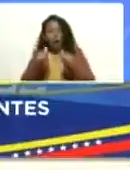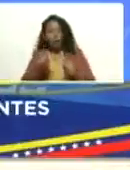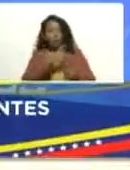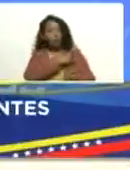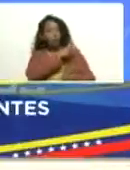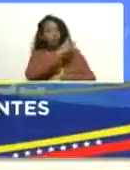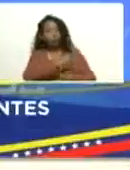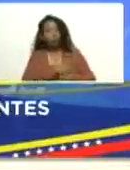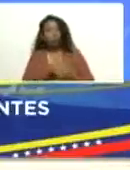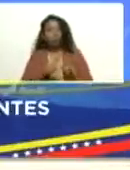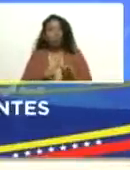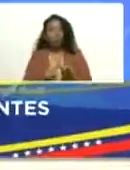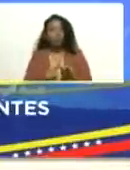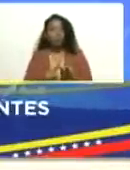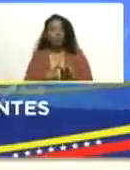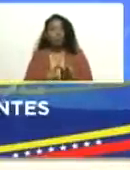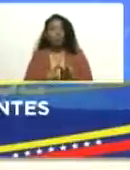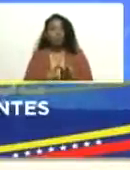poesía,